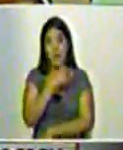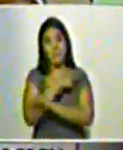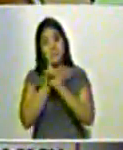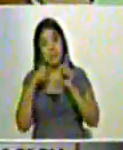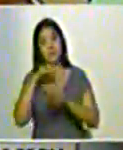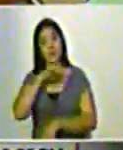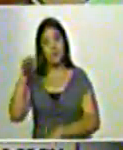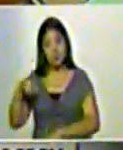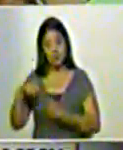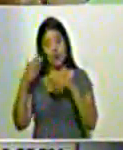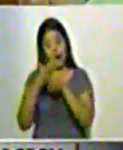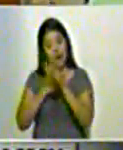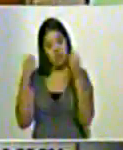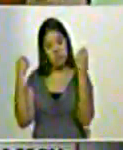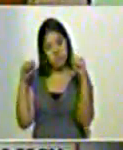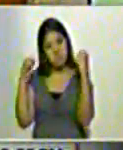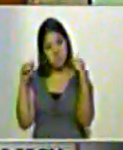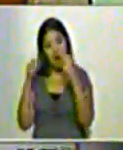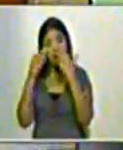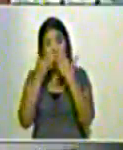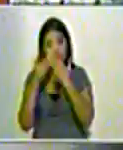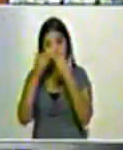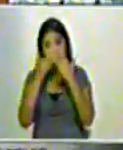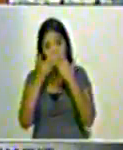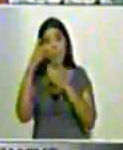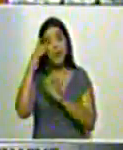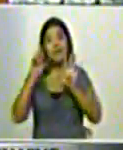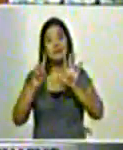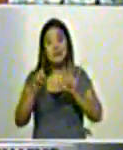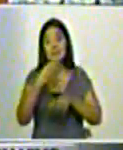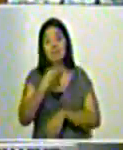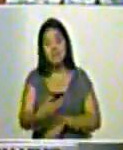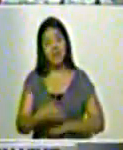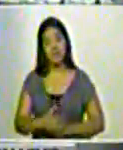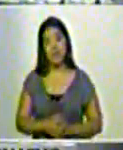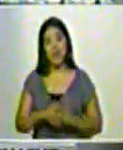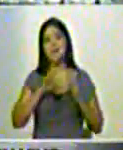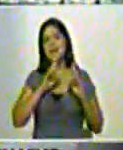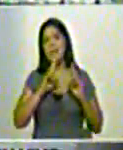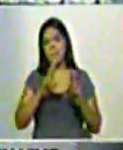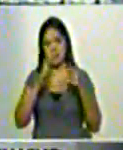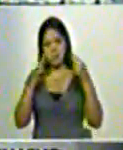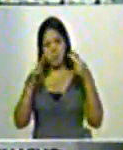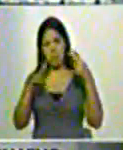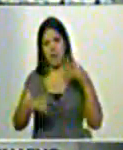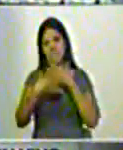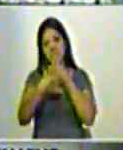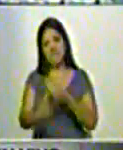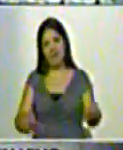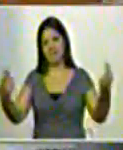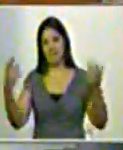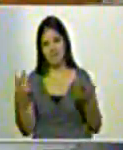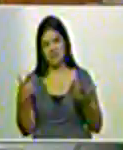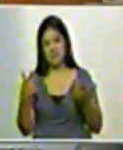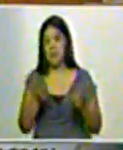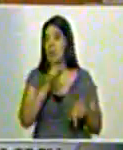nosotros practicamos, estudiamos para el 6 de diciembre, el 6 de diciembre las respuestas nos van a parecer fáciles. Para quien no